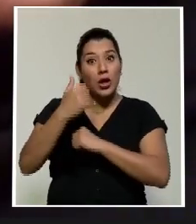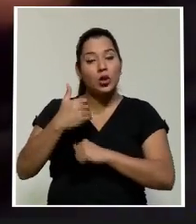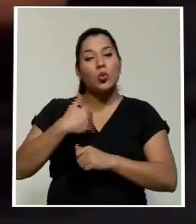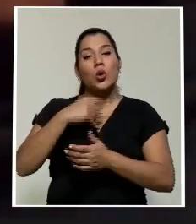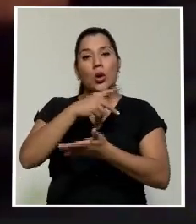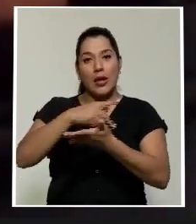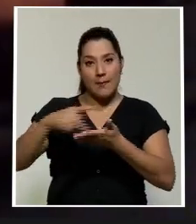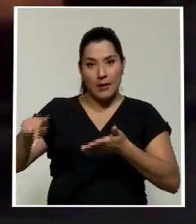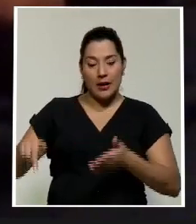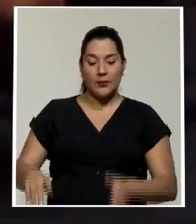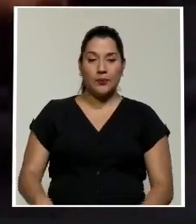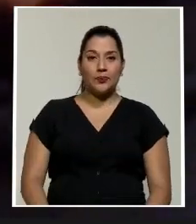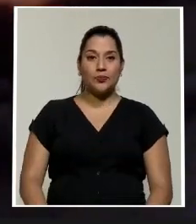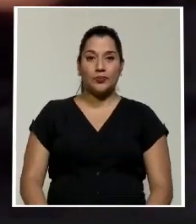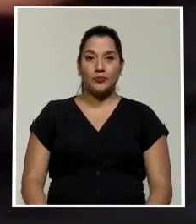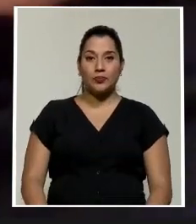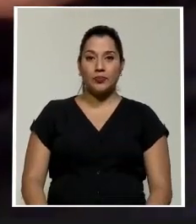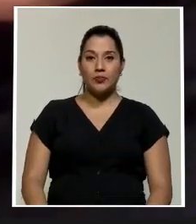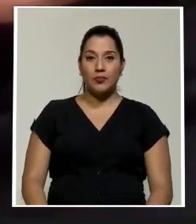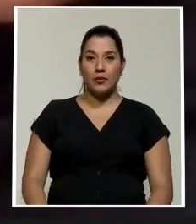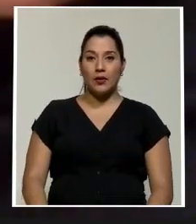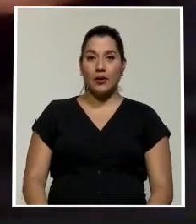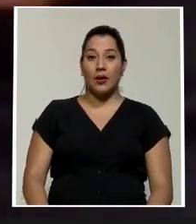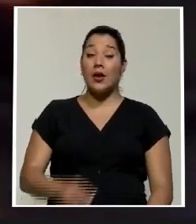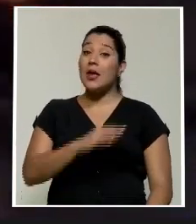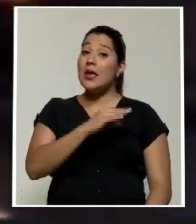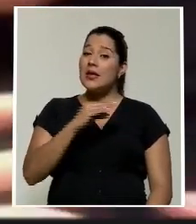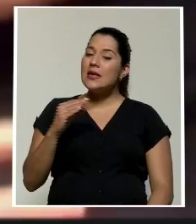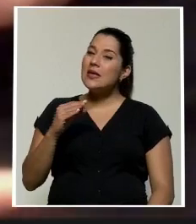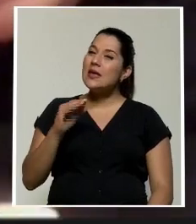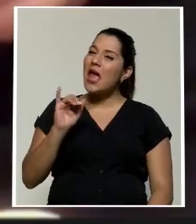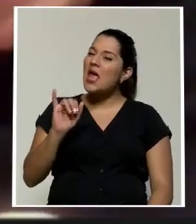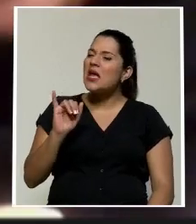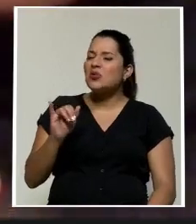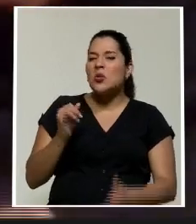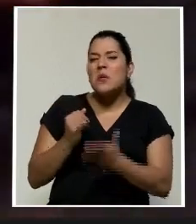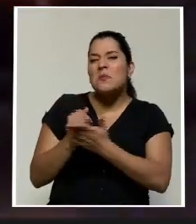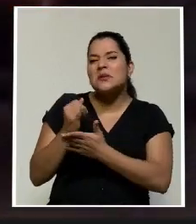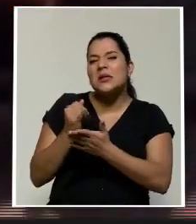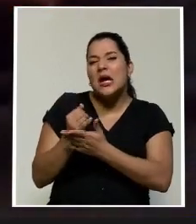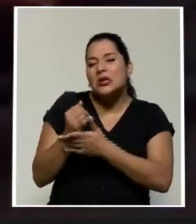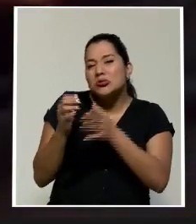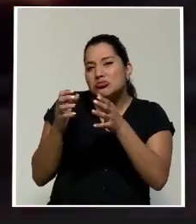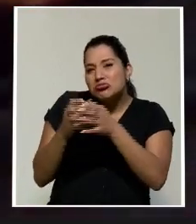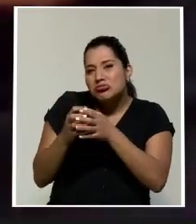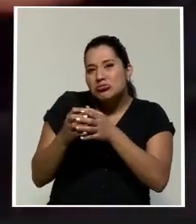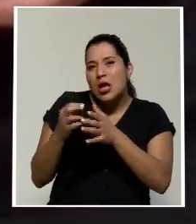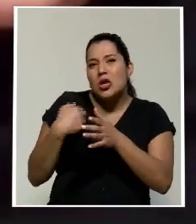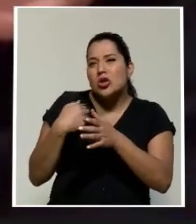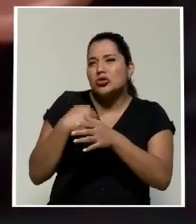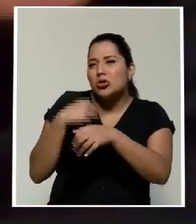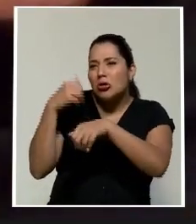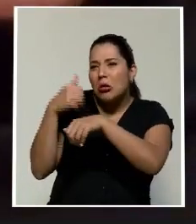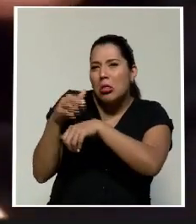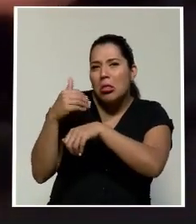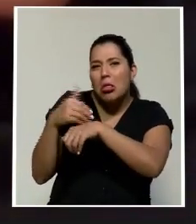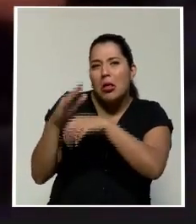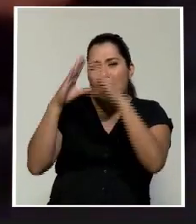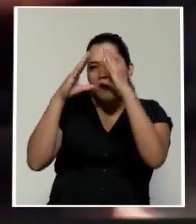se pagaron en parte. Y ahí era una cosa chiquitita que nos teníamos que mandar las cosas por internet,